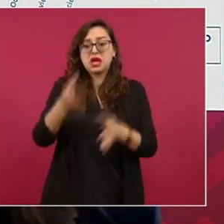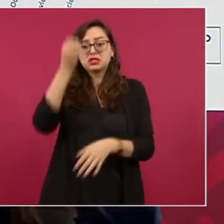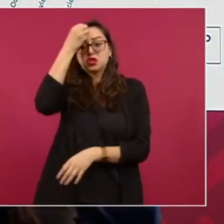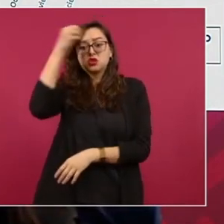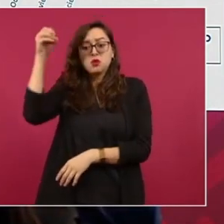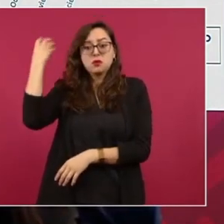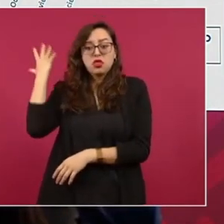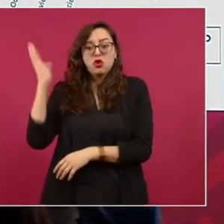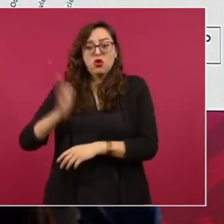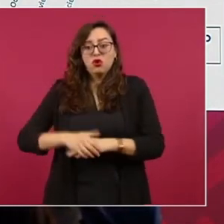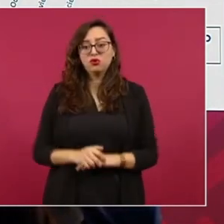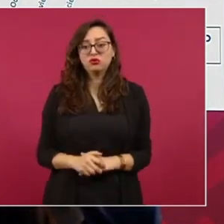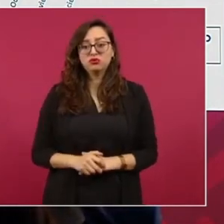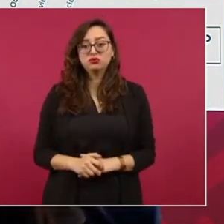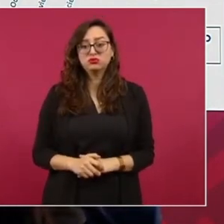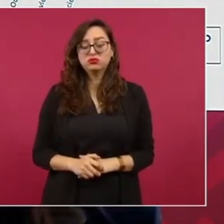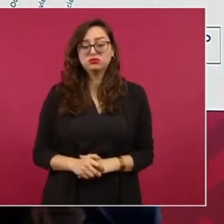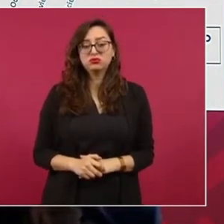pero